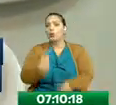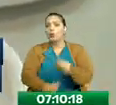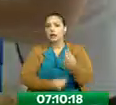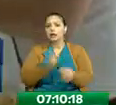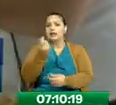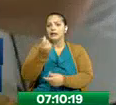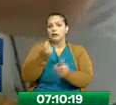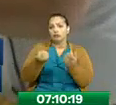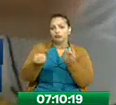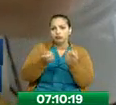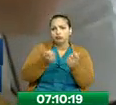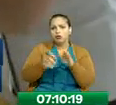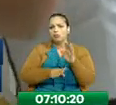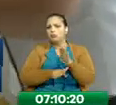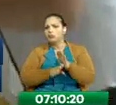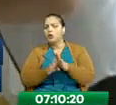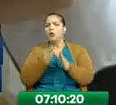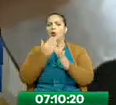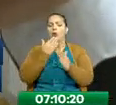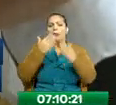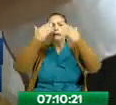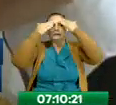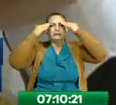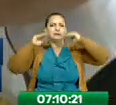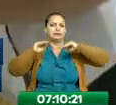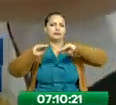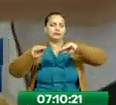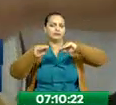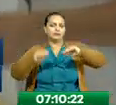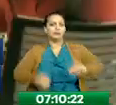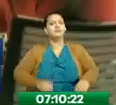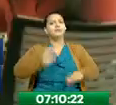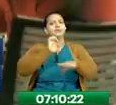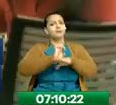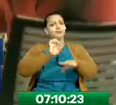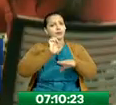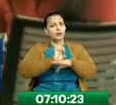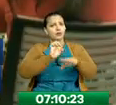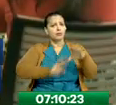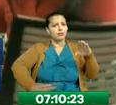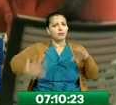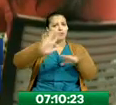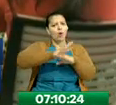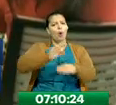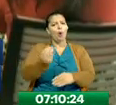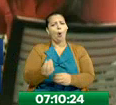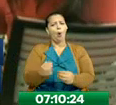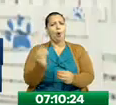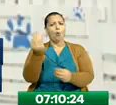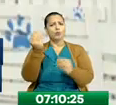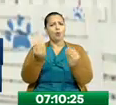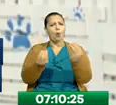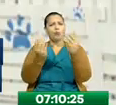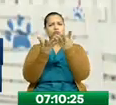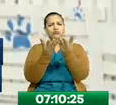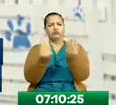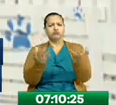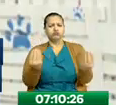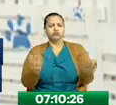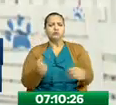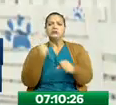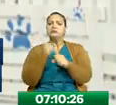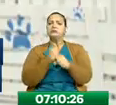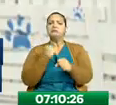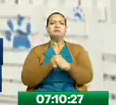pierda. Ante los casos de desempleo en juvenil en el Ecuador, esta puede ser una opción. Ese mecanismo de